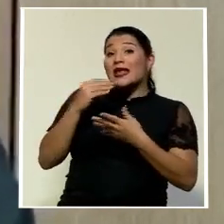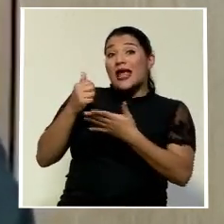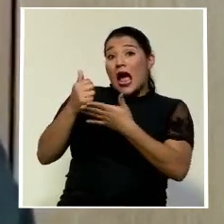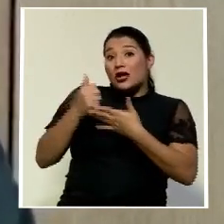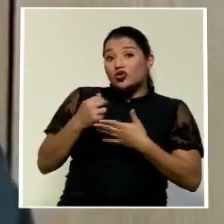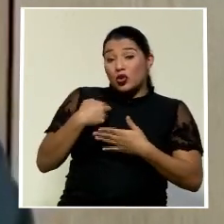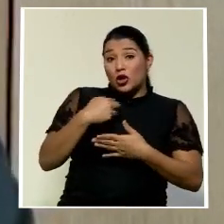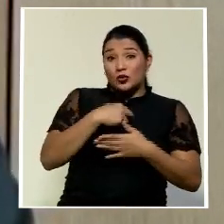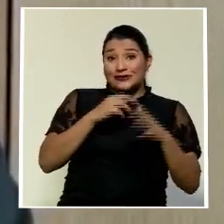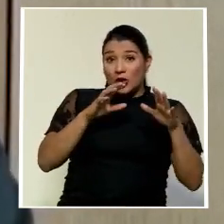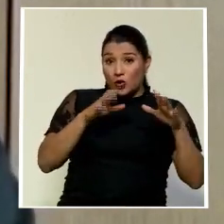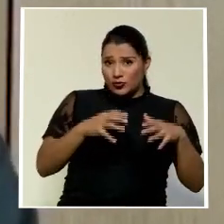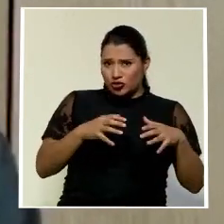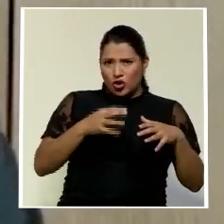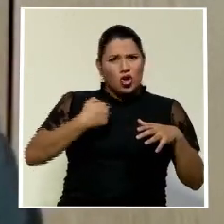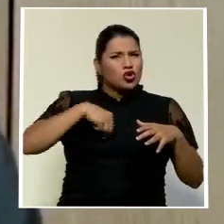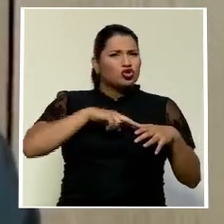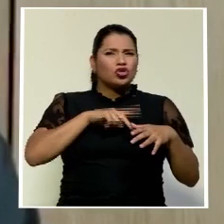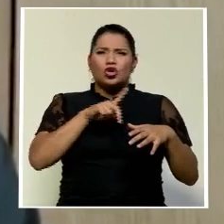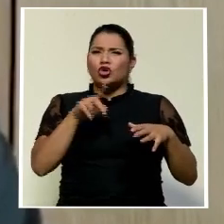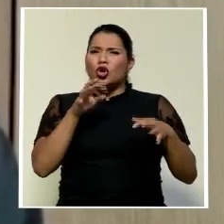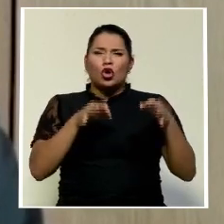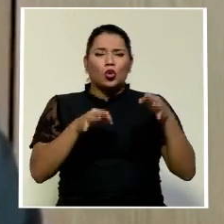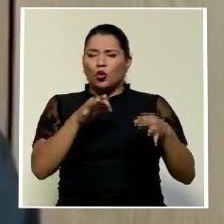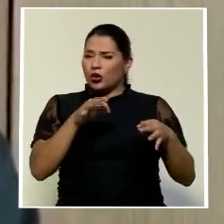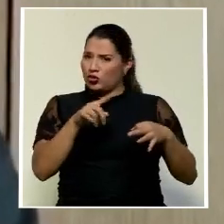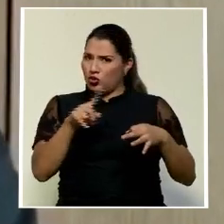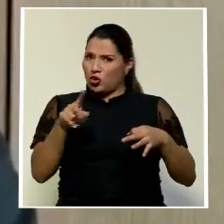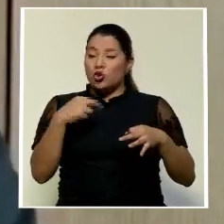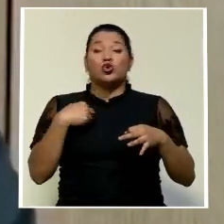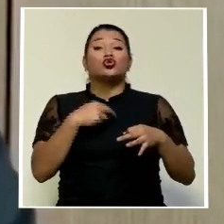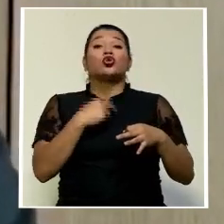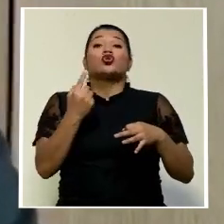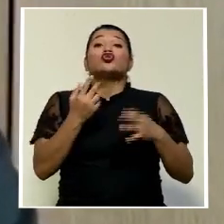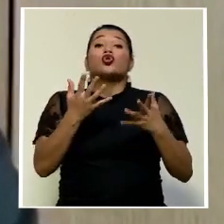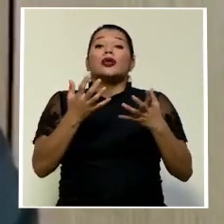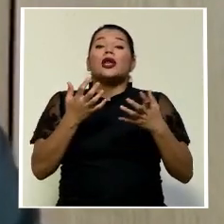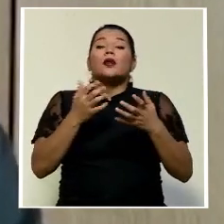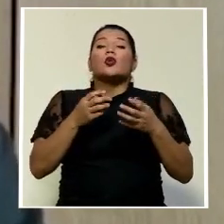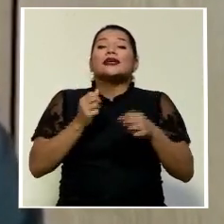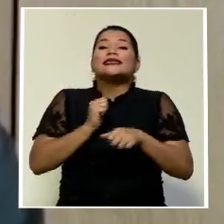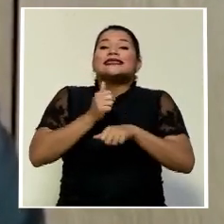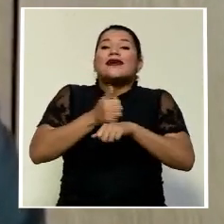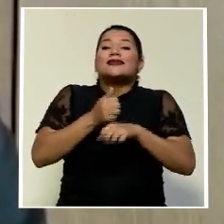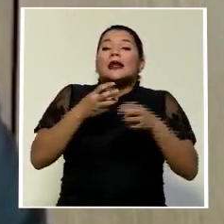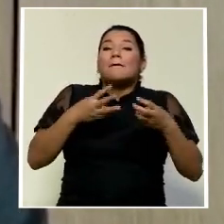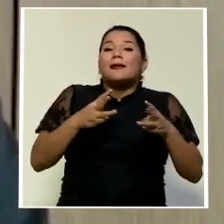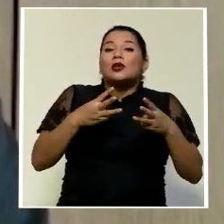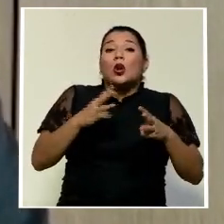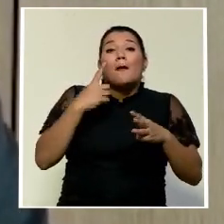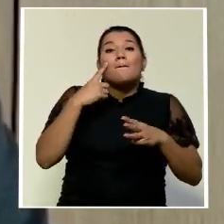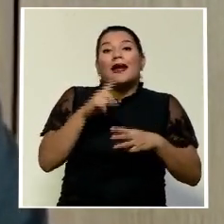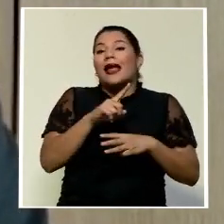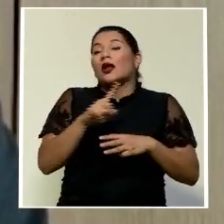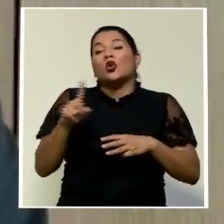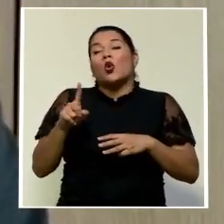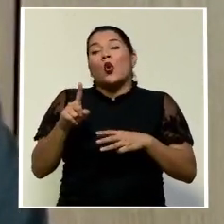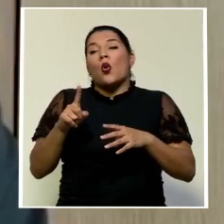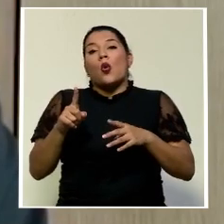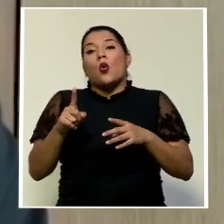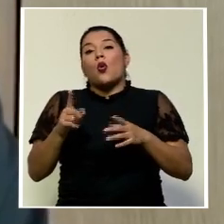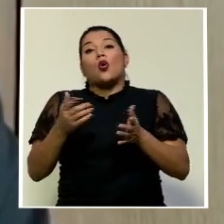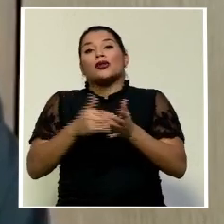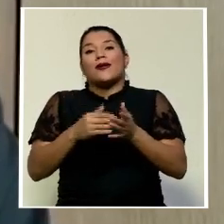es un juzgado penal y que lo que pretende más bien es establecer mecanismos para que no vuelvan a suceder los lamentables hechos que